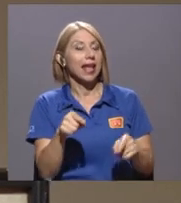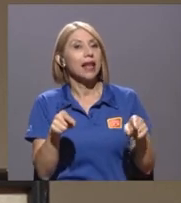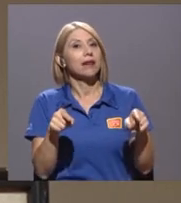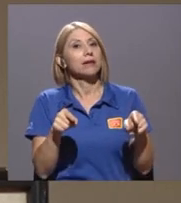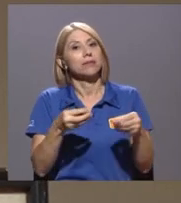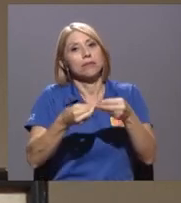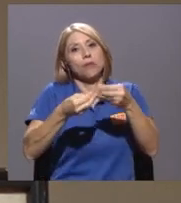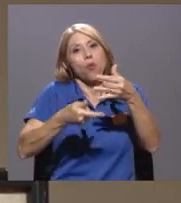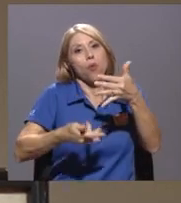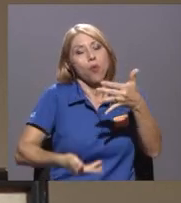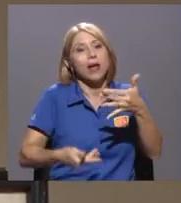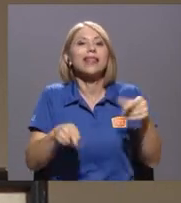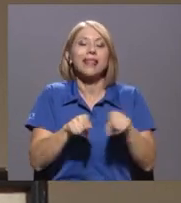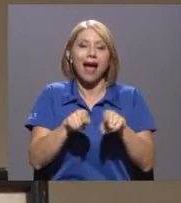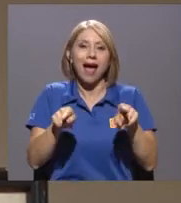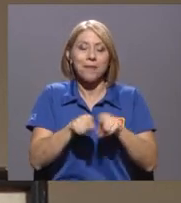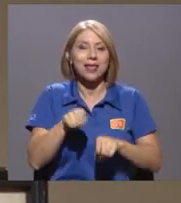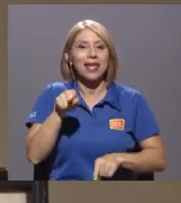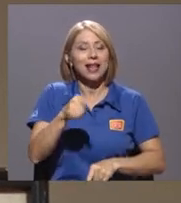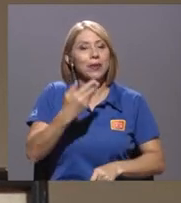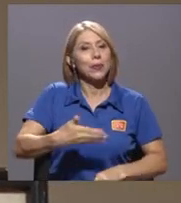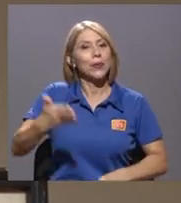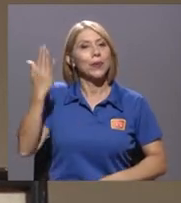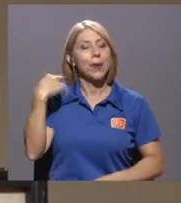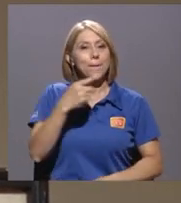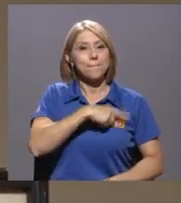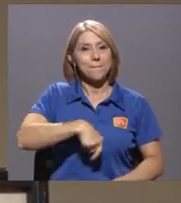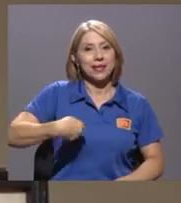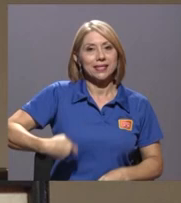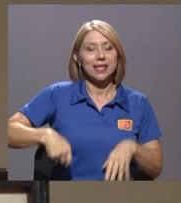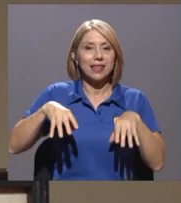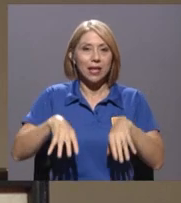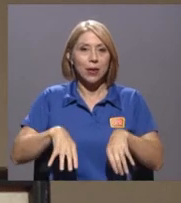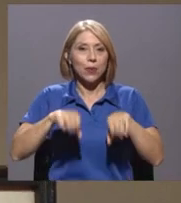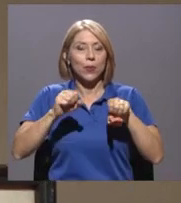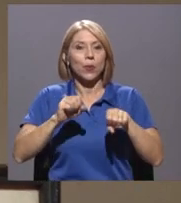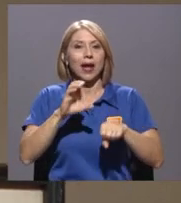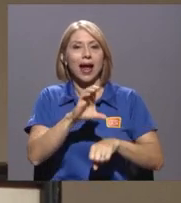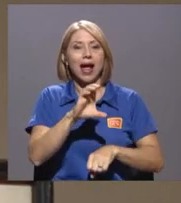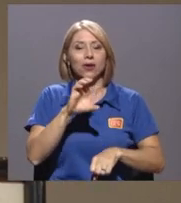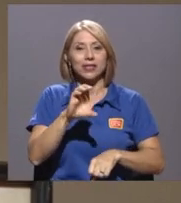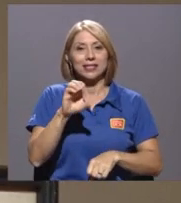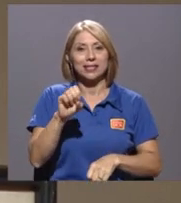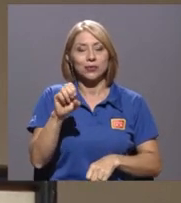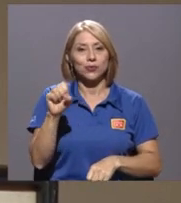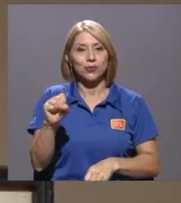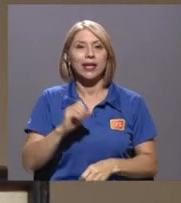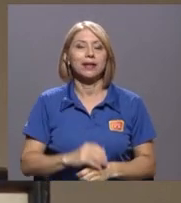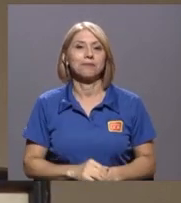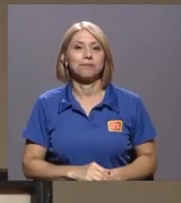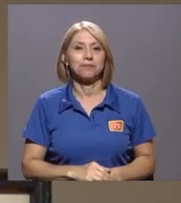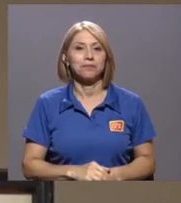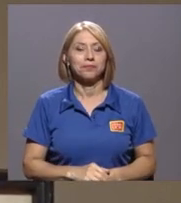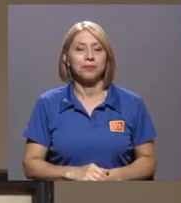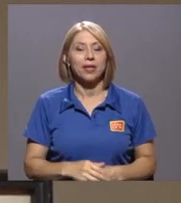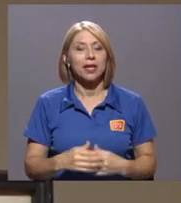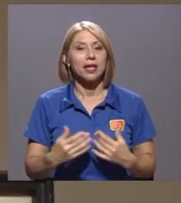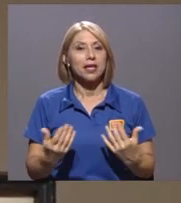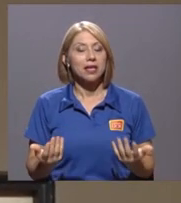fue presidente ejecutivo de la caja costarricense de seguro social y